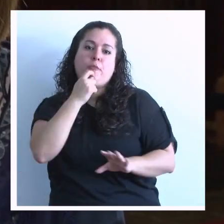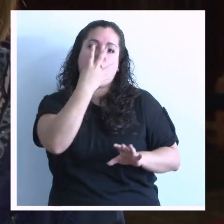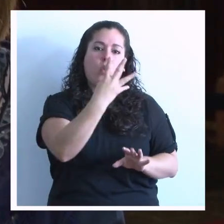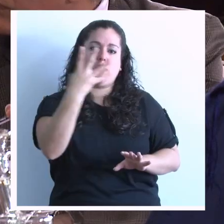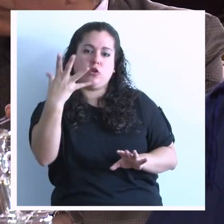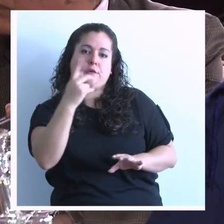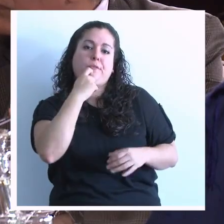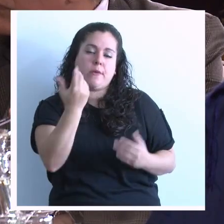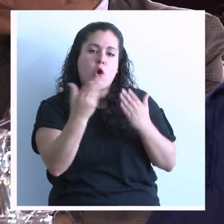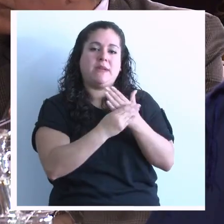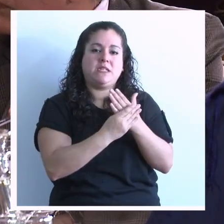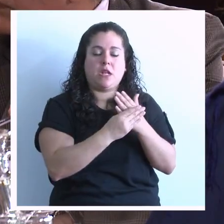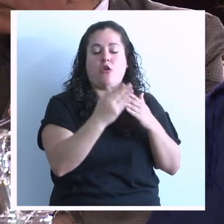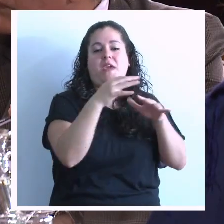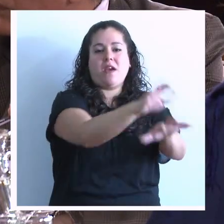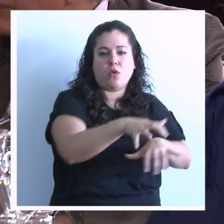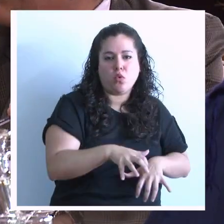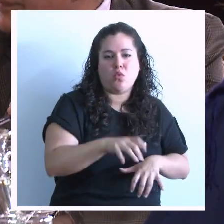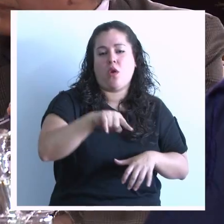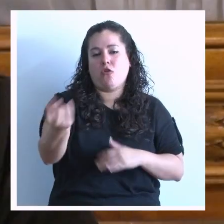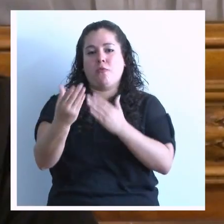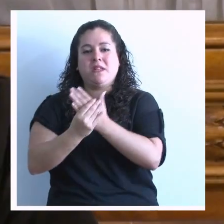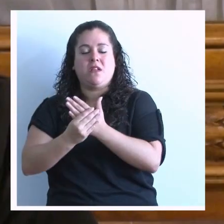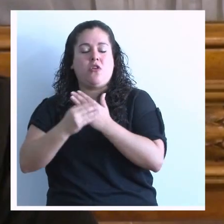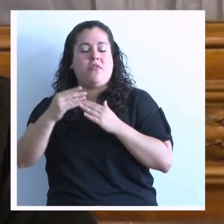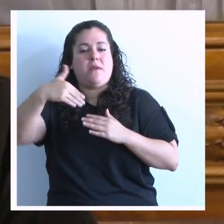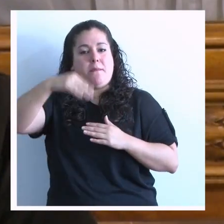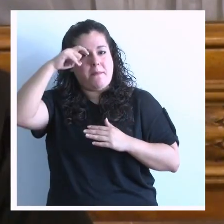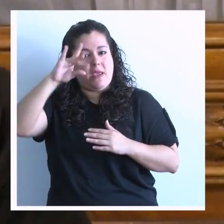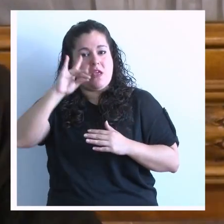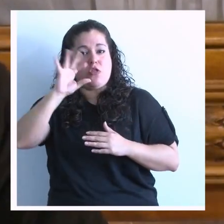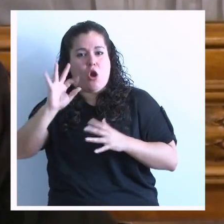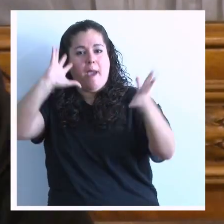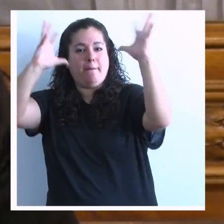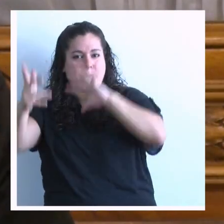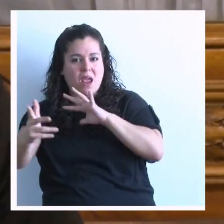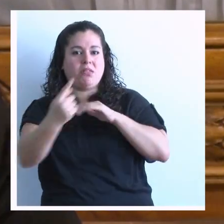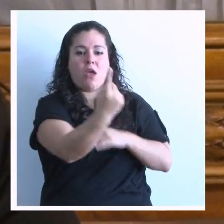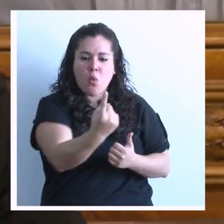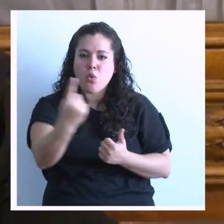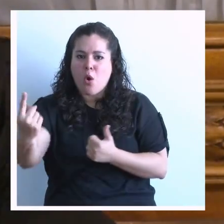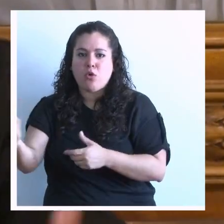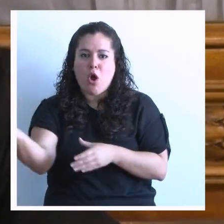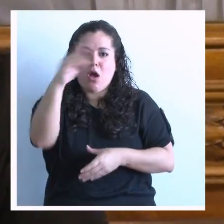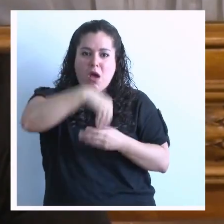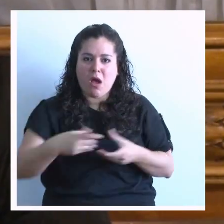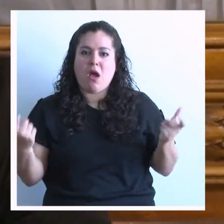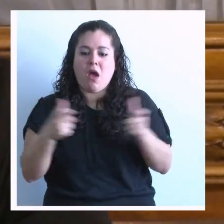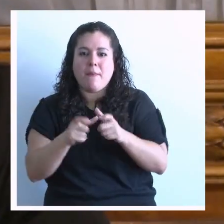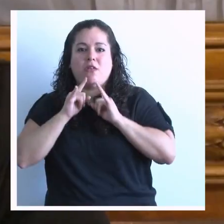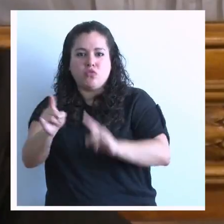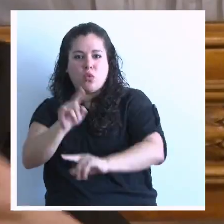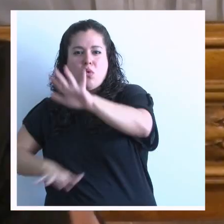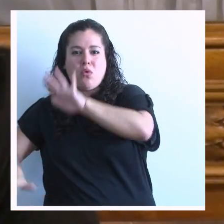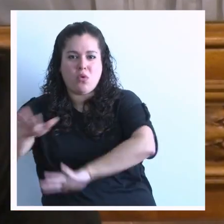de 4 o 5 ministerios, entre los cuales está Agricultura, está Medio Ambiente, etc. Claro, es planificar en definitiva qué necesita el